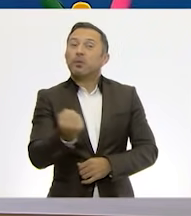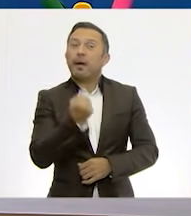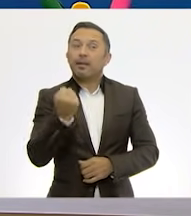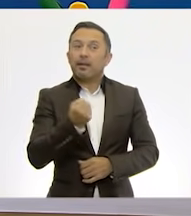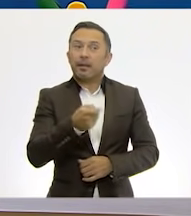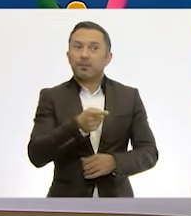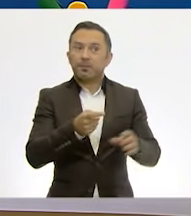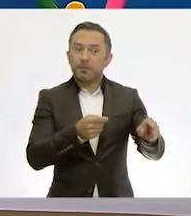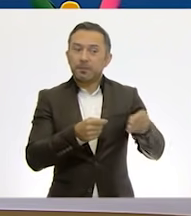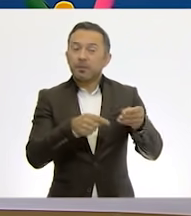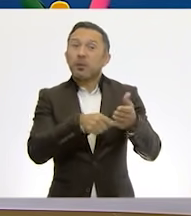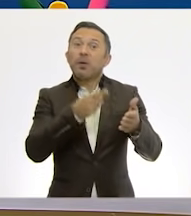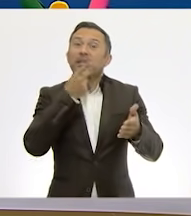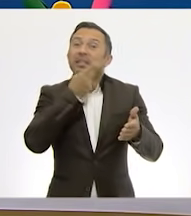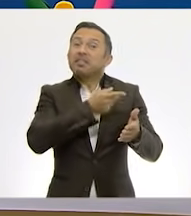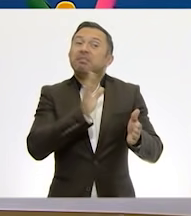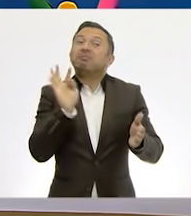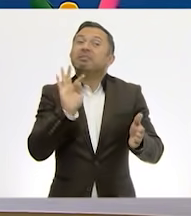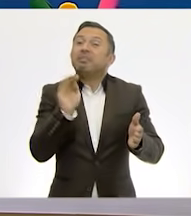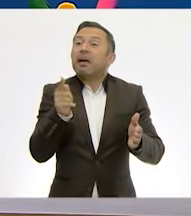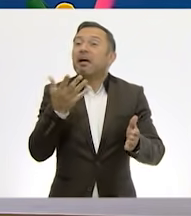que esta dice? Avanzas 10 kilómetros.